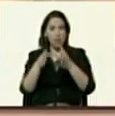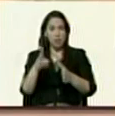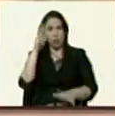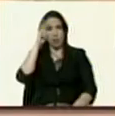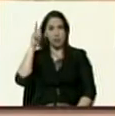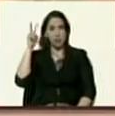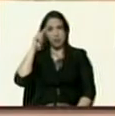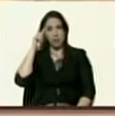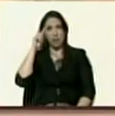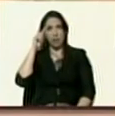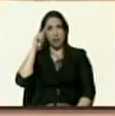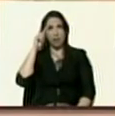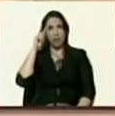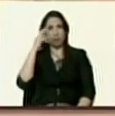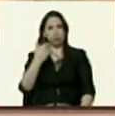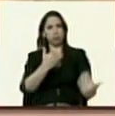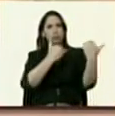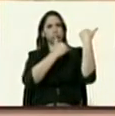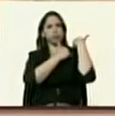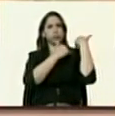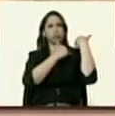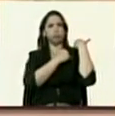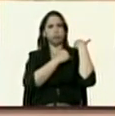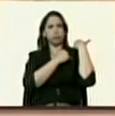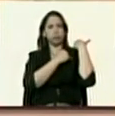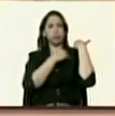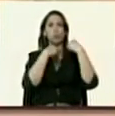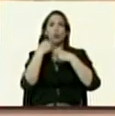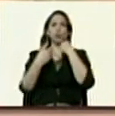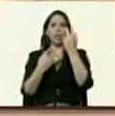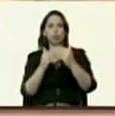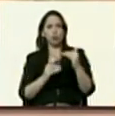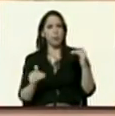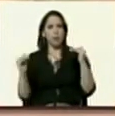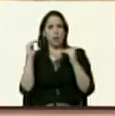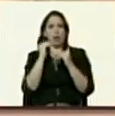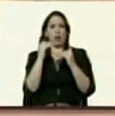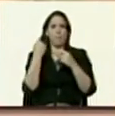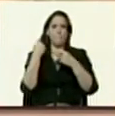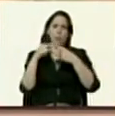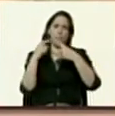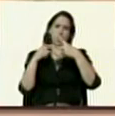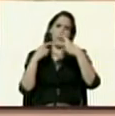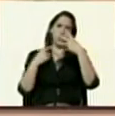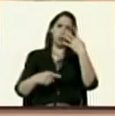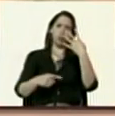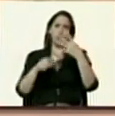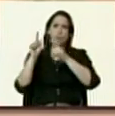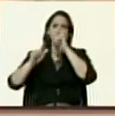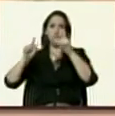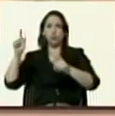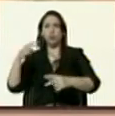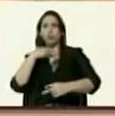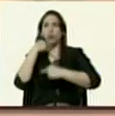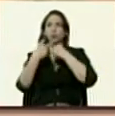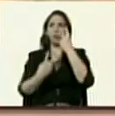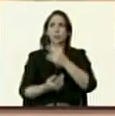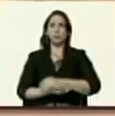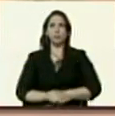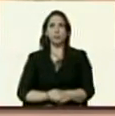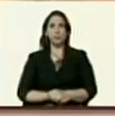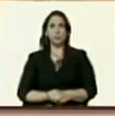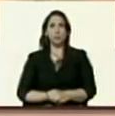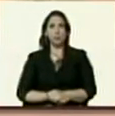la cabeza de sus delegaciones, superaron varias decenas de delegaciones. Y